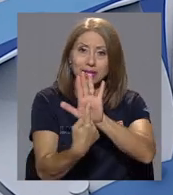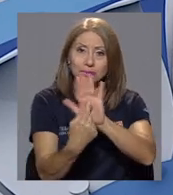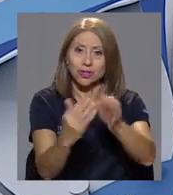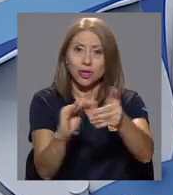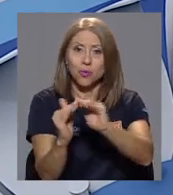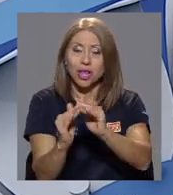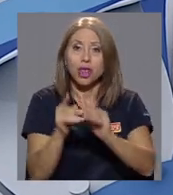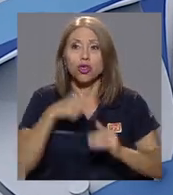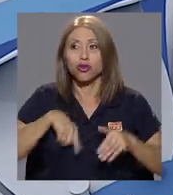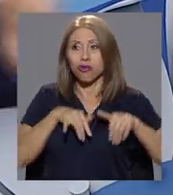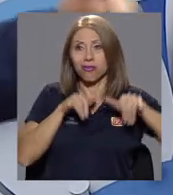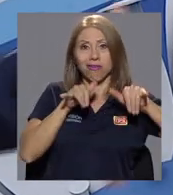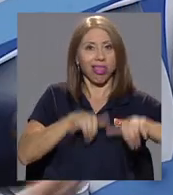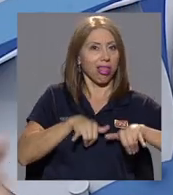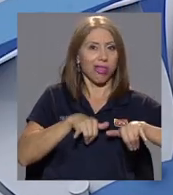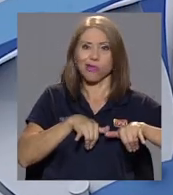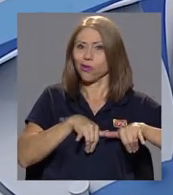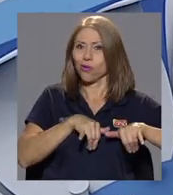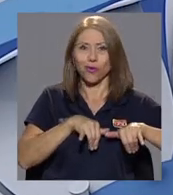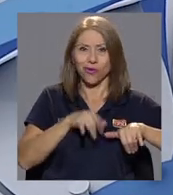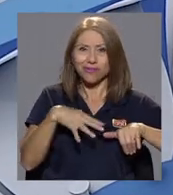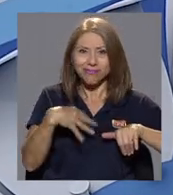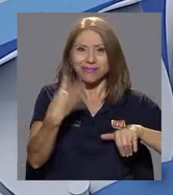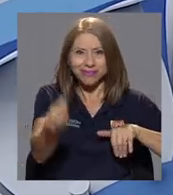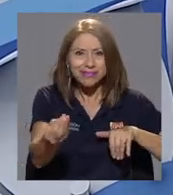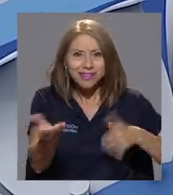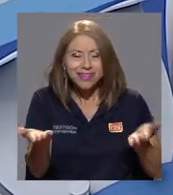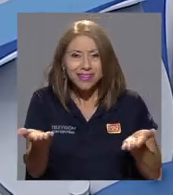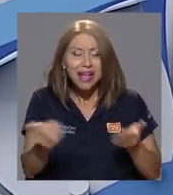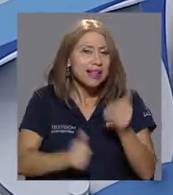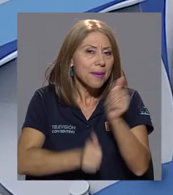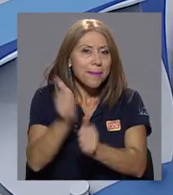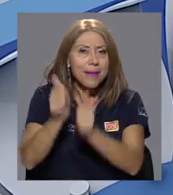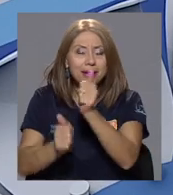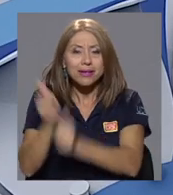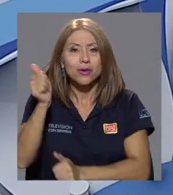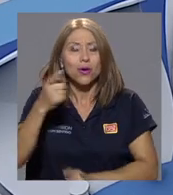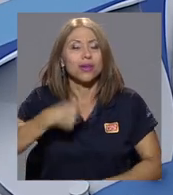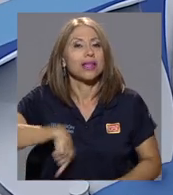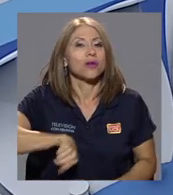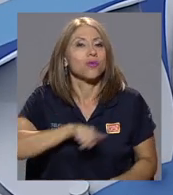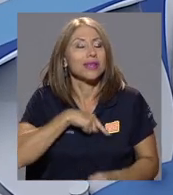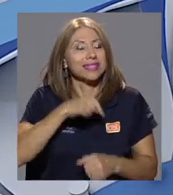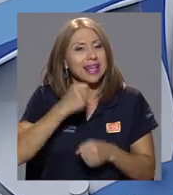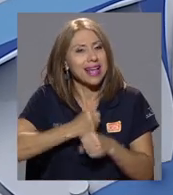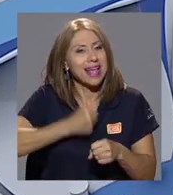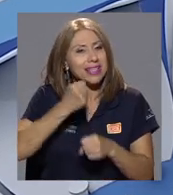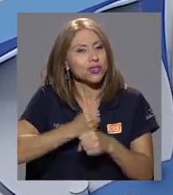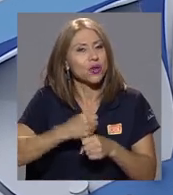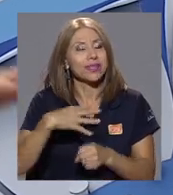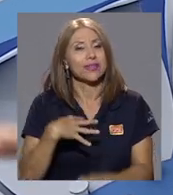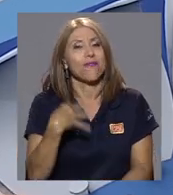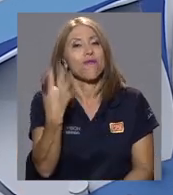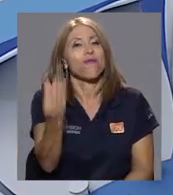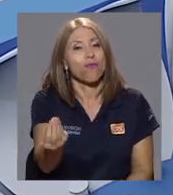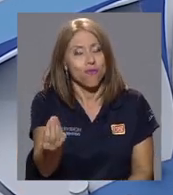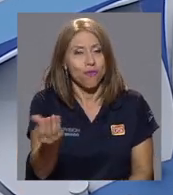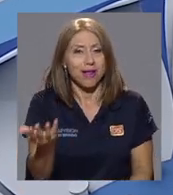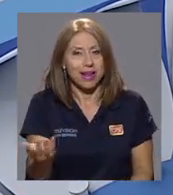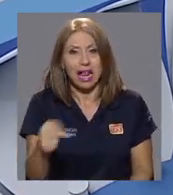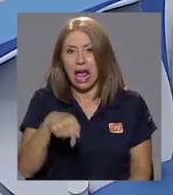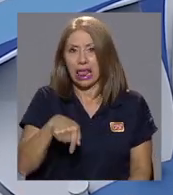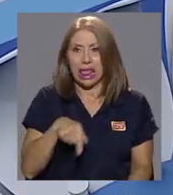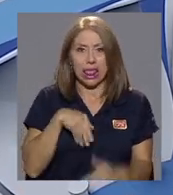no nos quedamos en el campus universitario es más la mayor parte de nuestra gestión es fuera del campus universitario